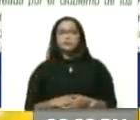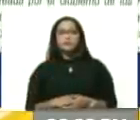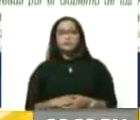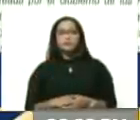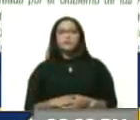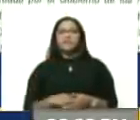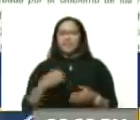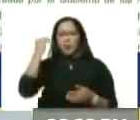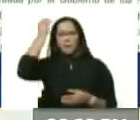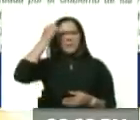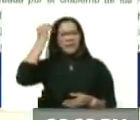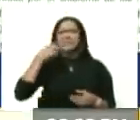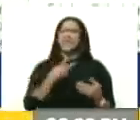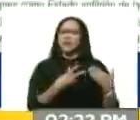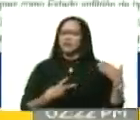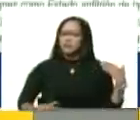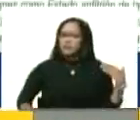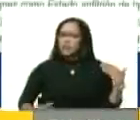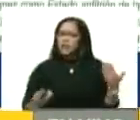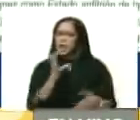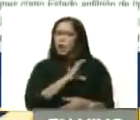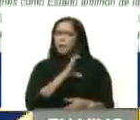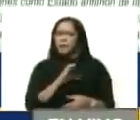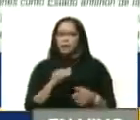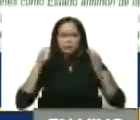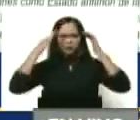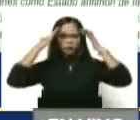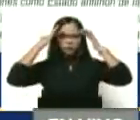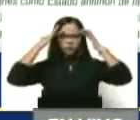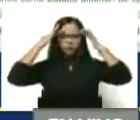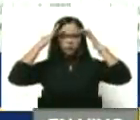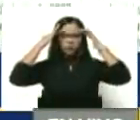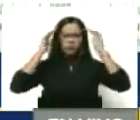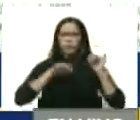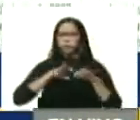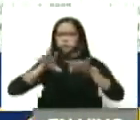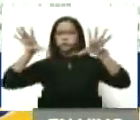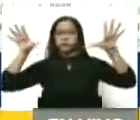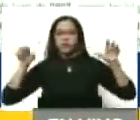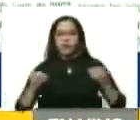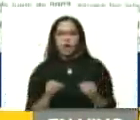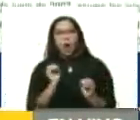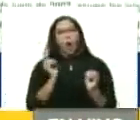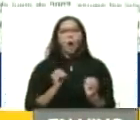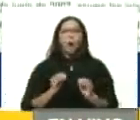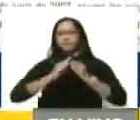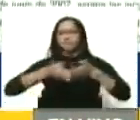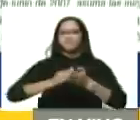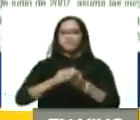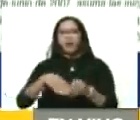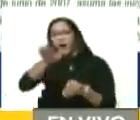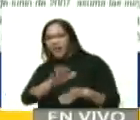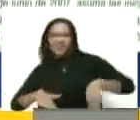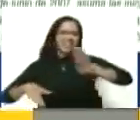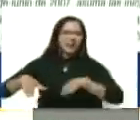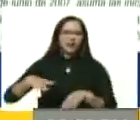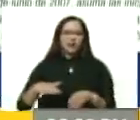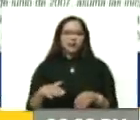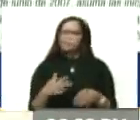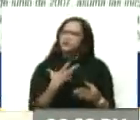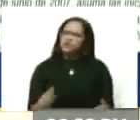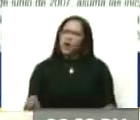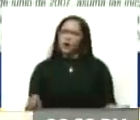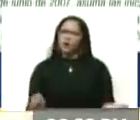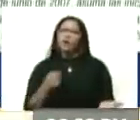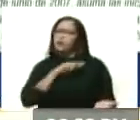la vicepresidenta y la comitiva se teletransporte o se vaya nadando o en barco o en patineta. Son las condiciones